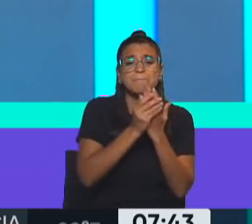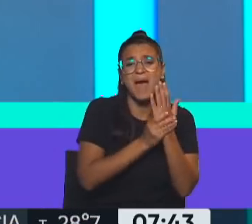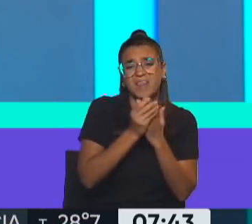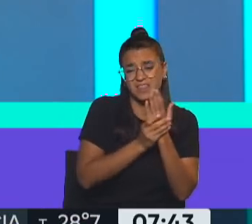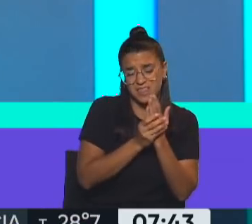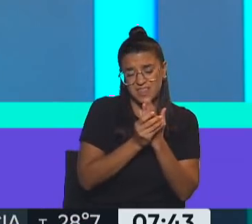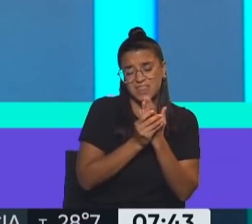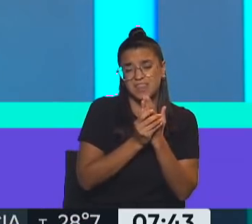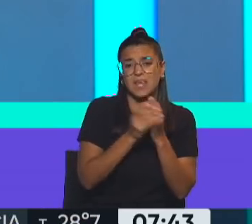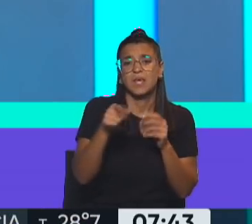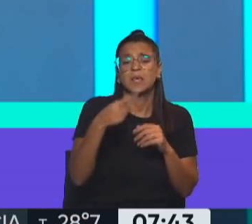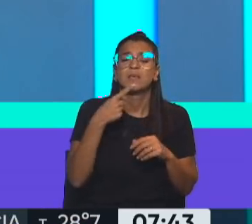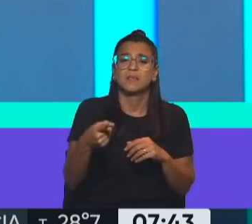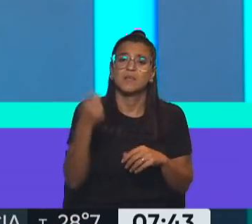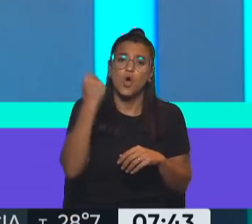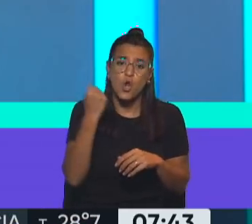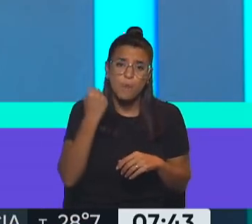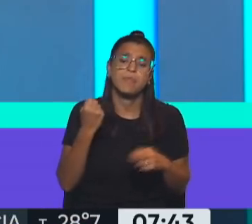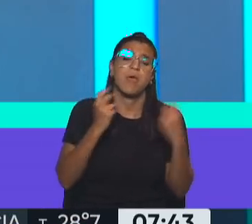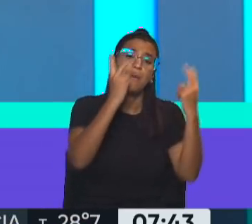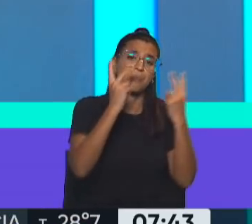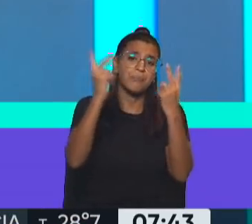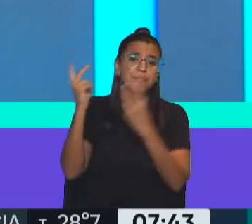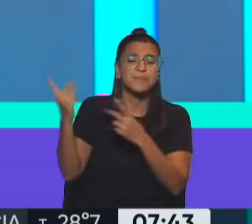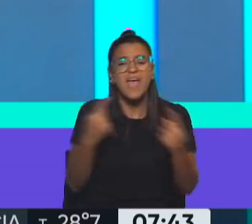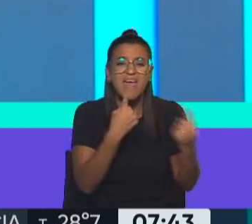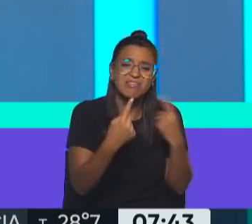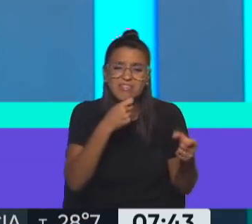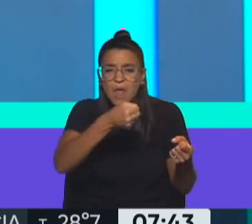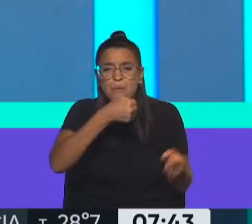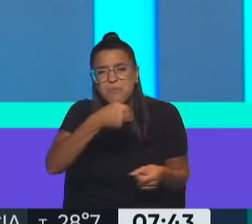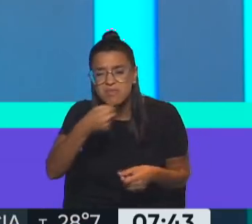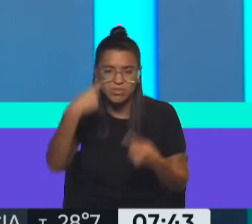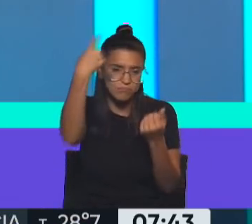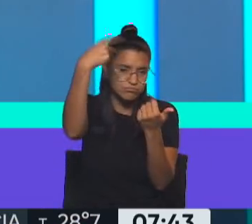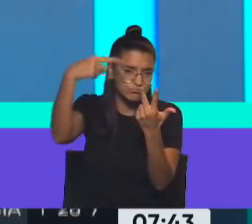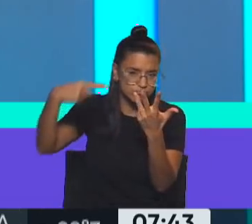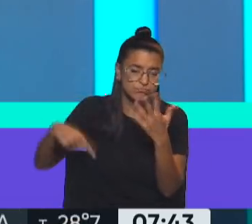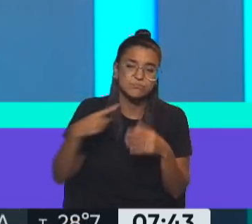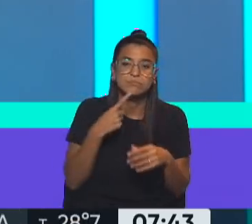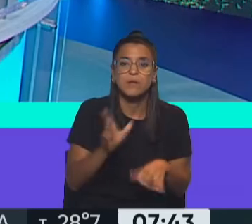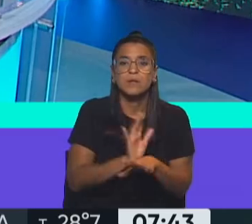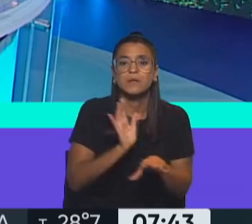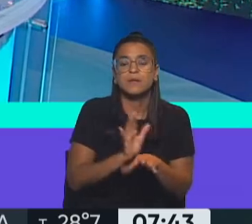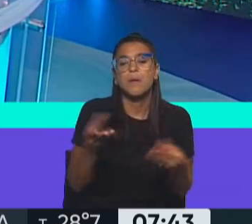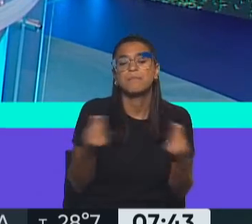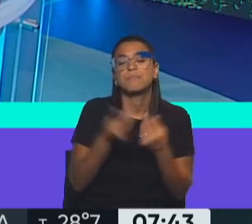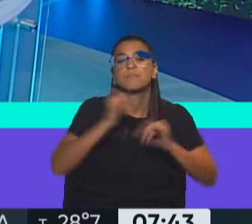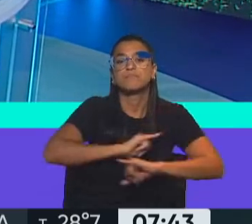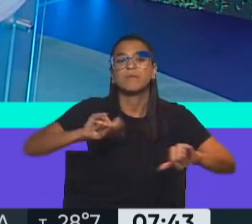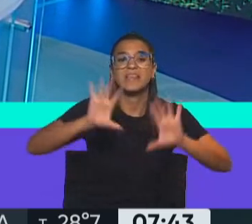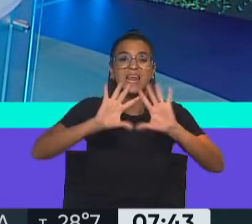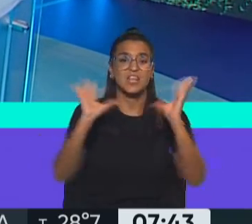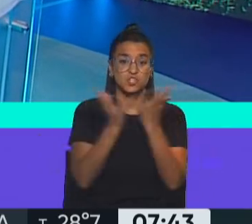Economía, que estuvo de gira por distintas entrevistas que estuvo dando en estos días a medios internacionales,